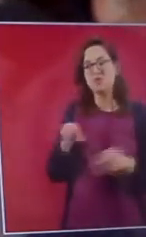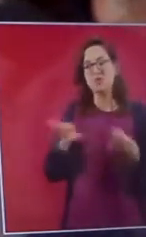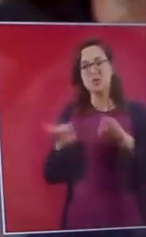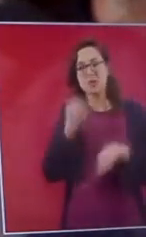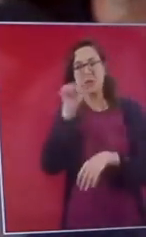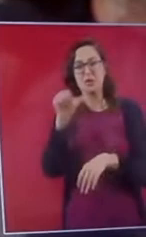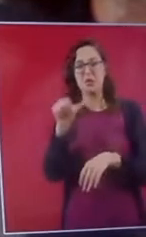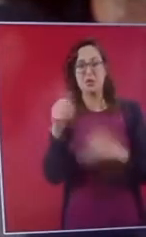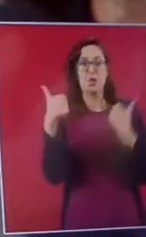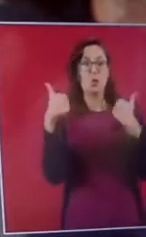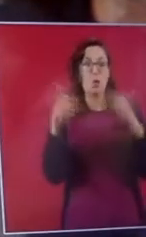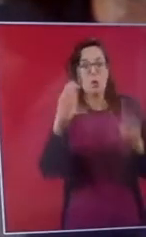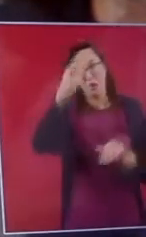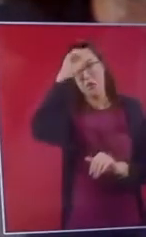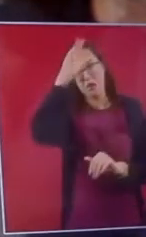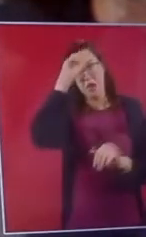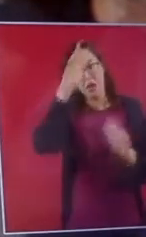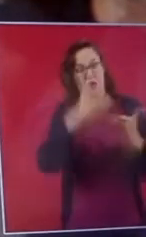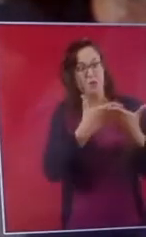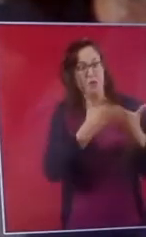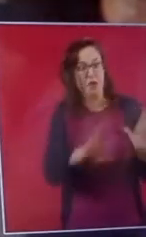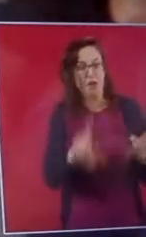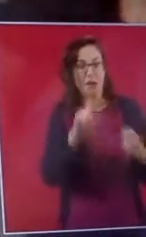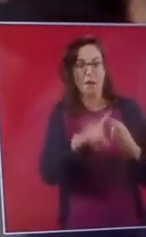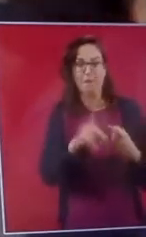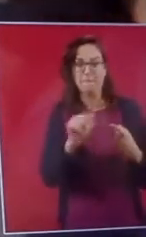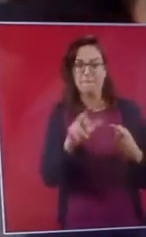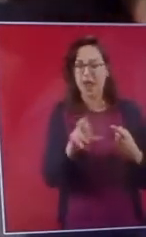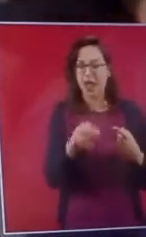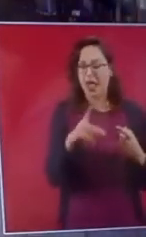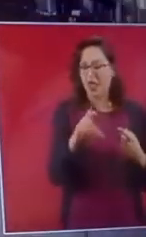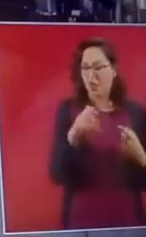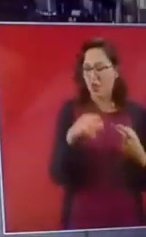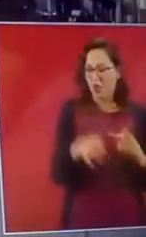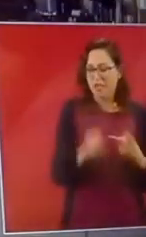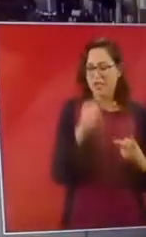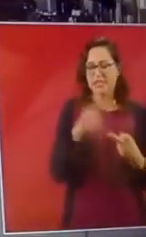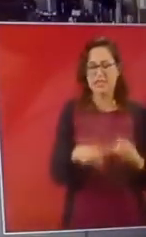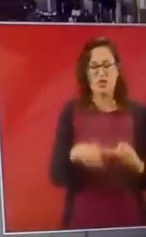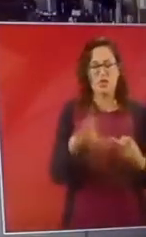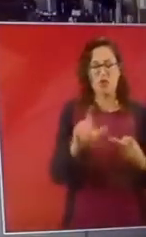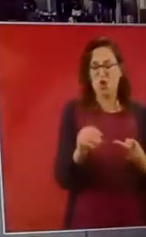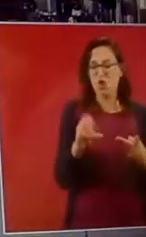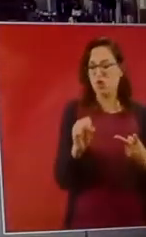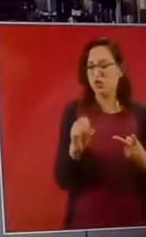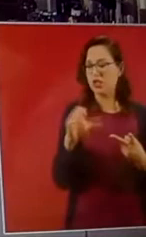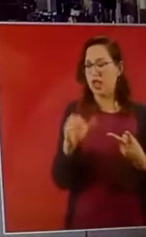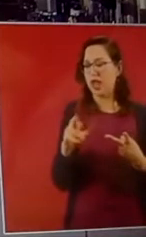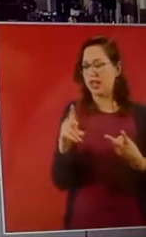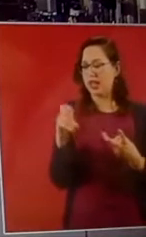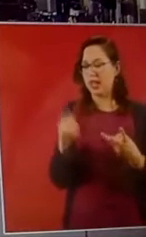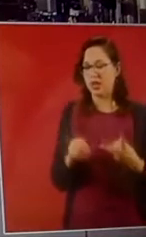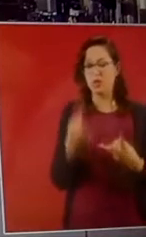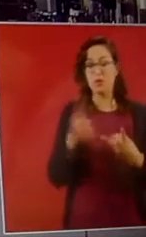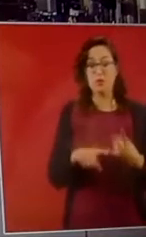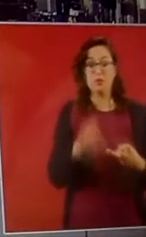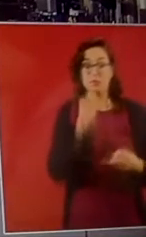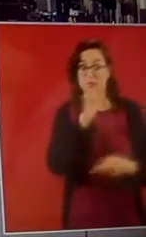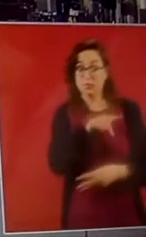a perfeccionar muchos elementos de investigación que nos van a permitir, si nosotros somos Ministerio